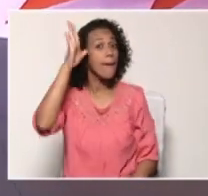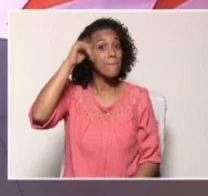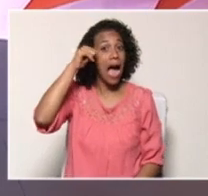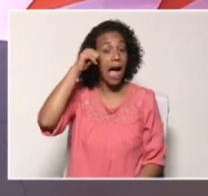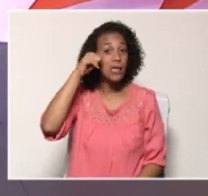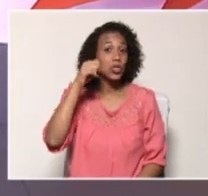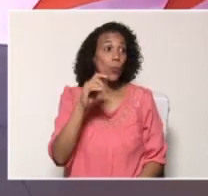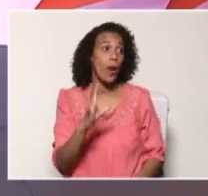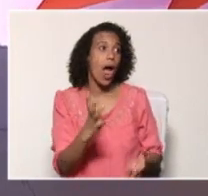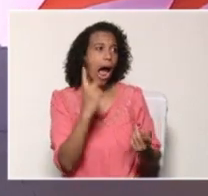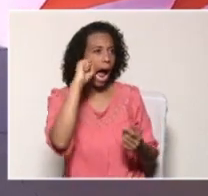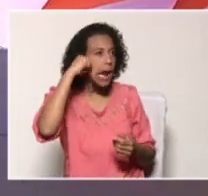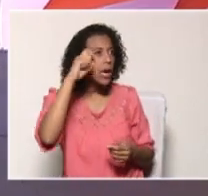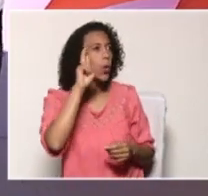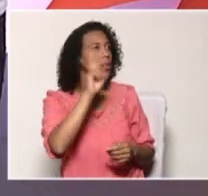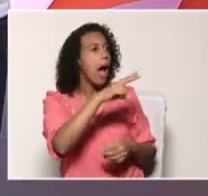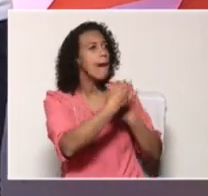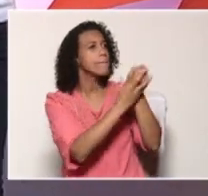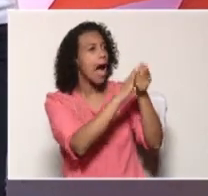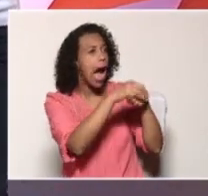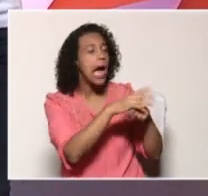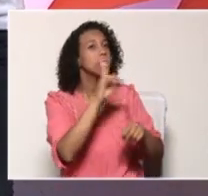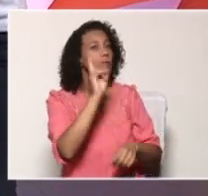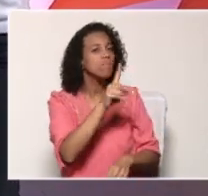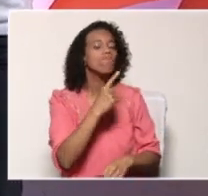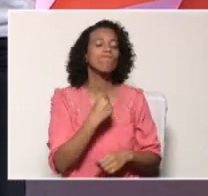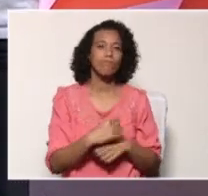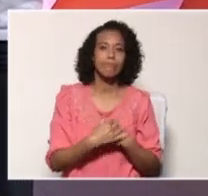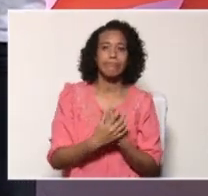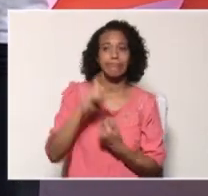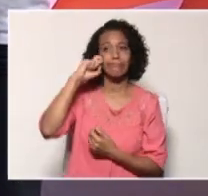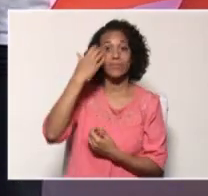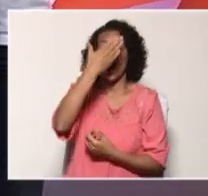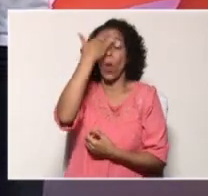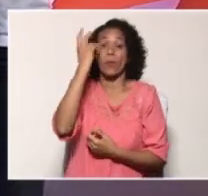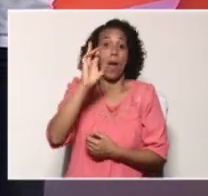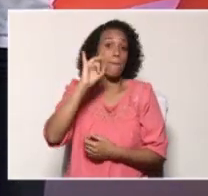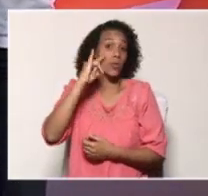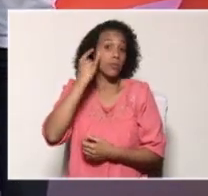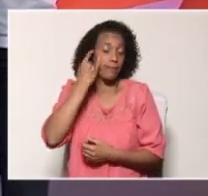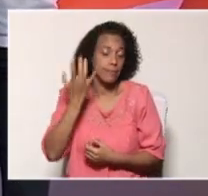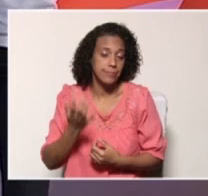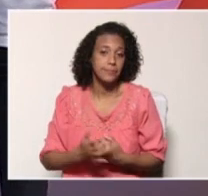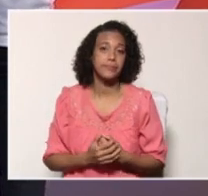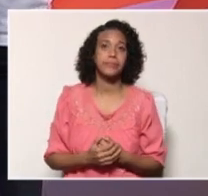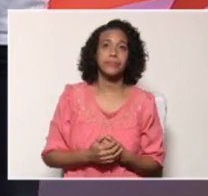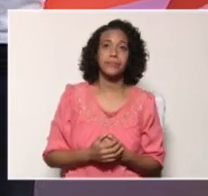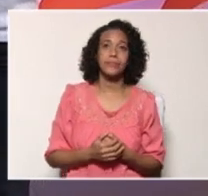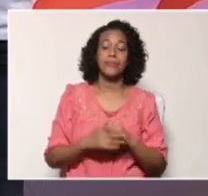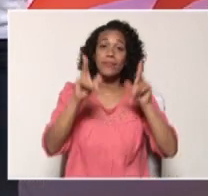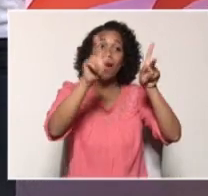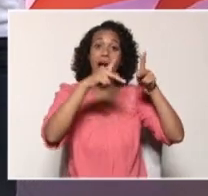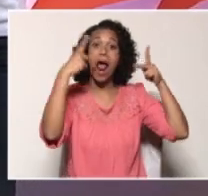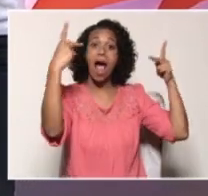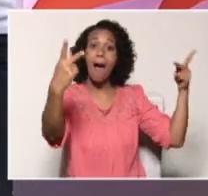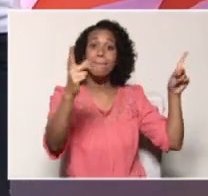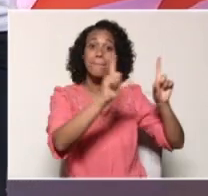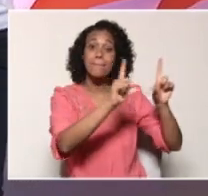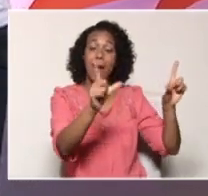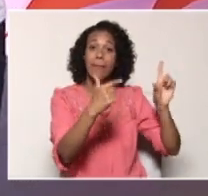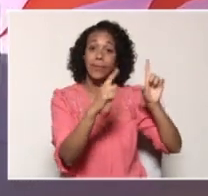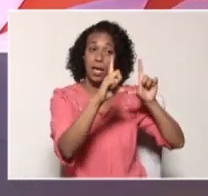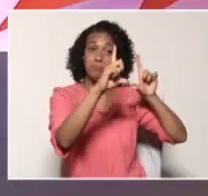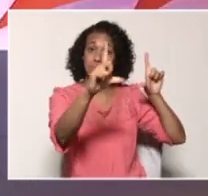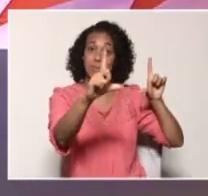el lavado de manos en los momentos que deben ser y cómo vamos a manipular nuestros alimentos. Comencemos. Tenemos en esta lámina, Inés,